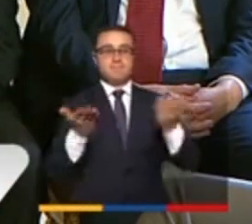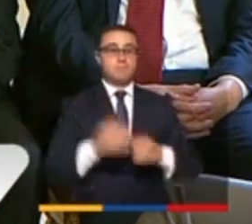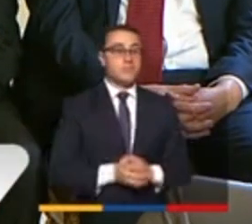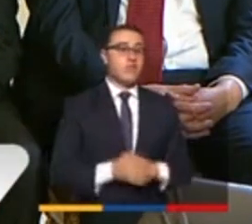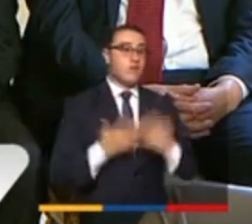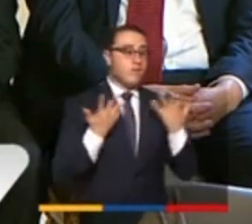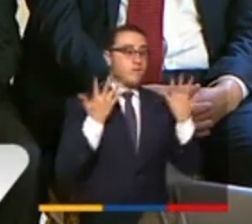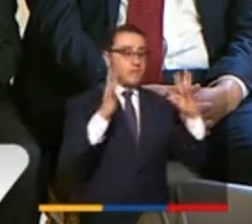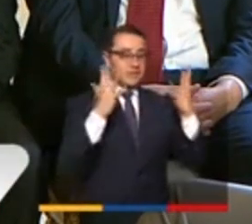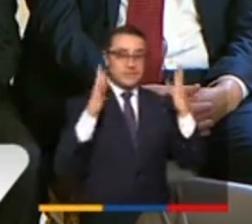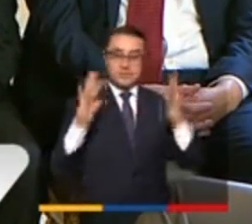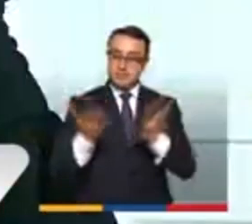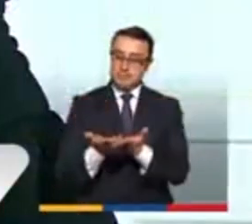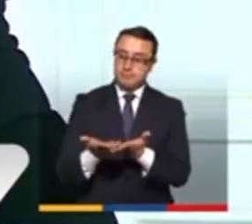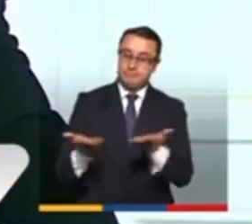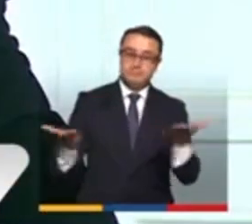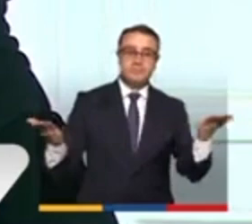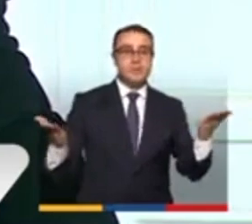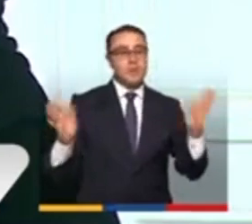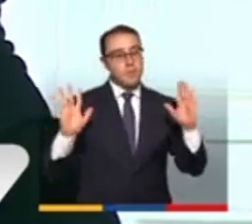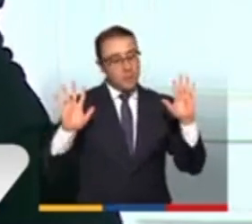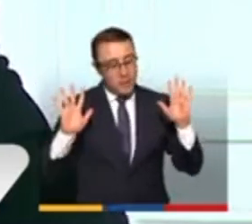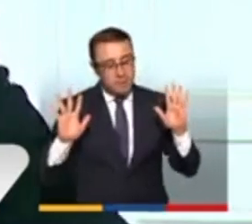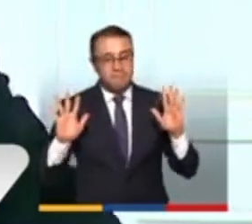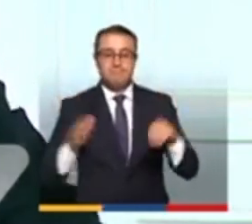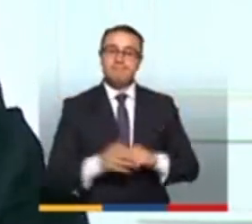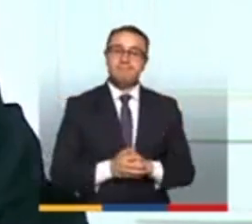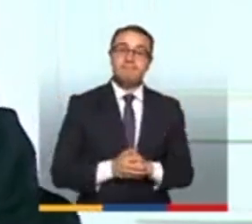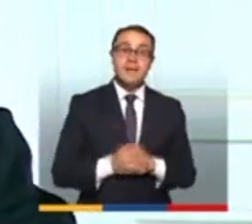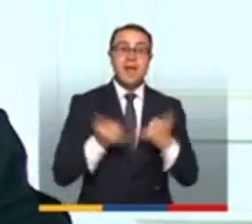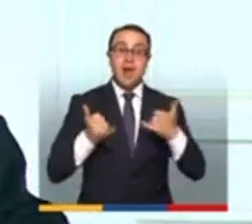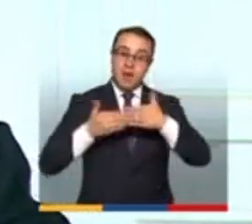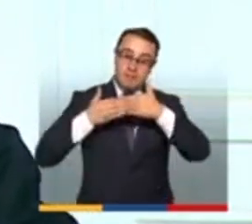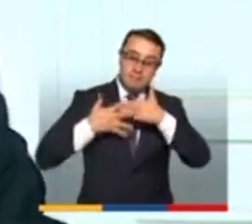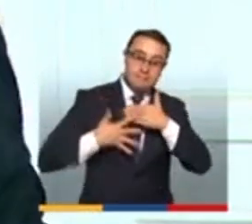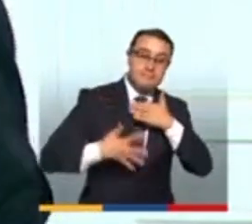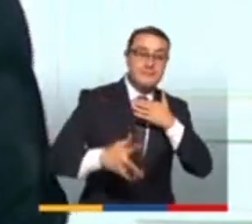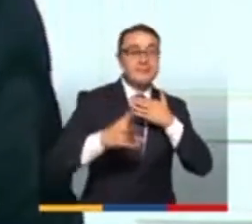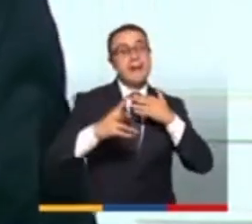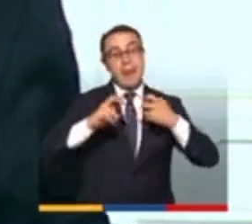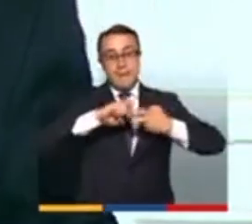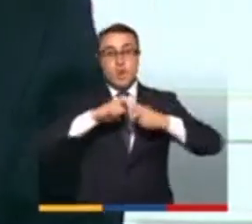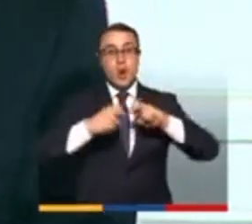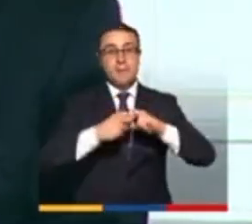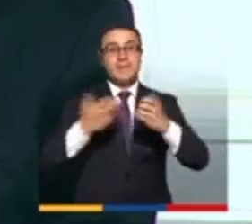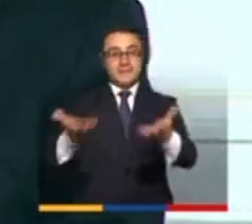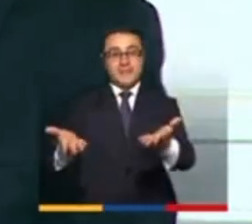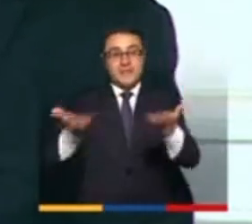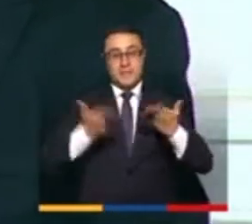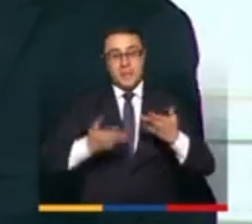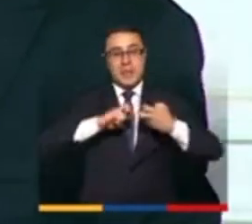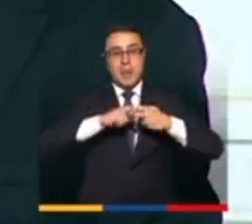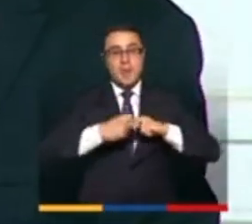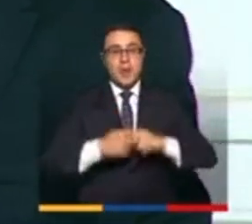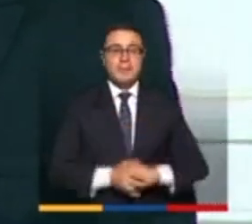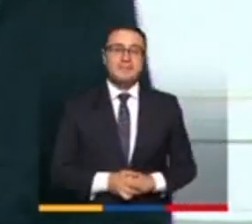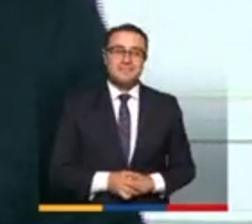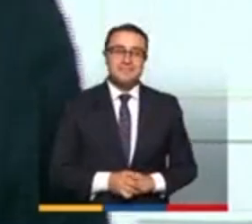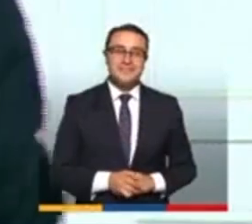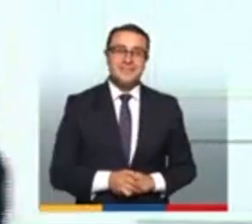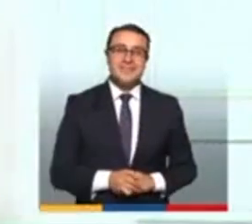y, bueno, ahora vienen los problemas, así que bienvenidos a los problemas.